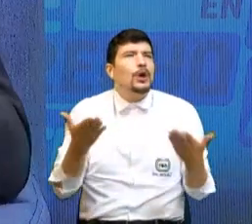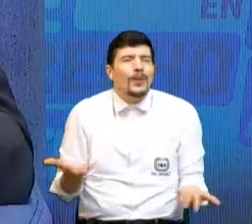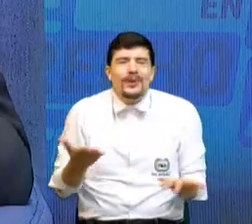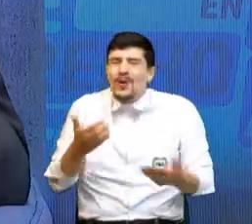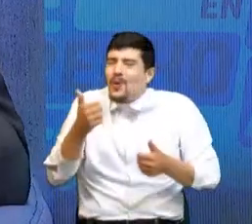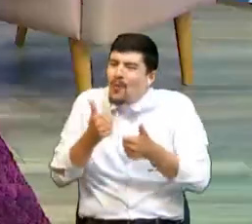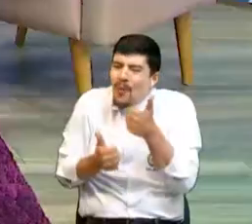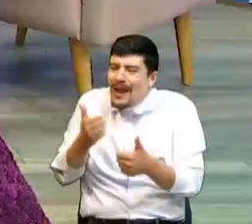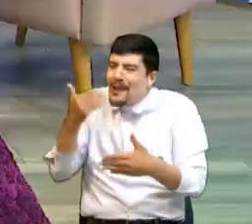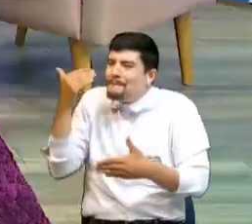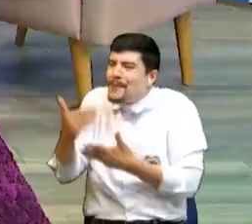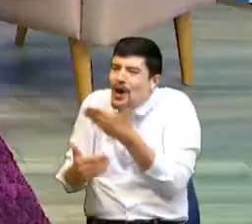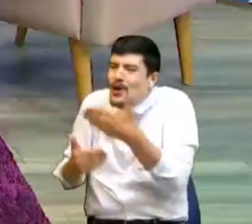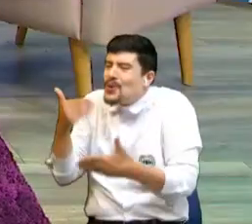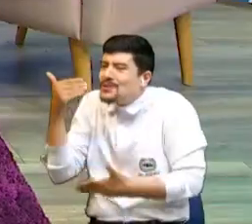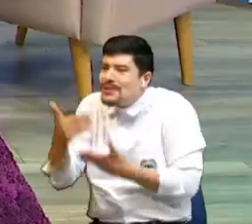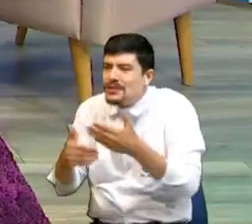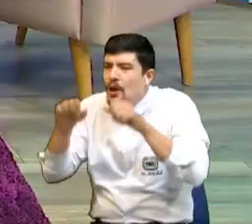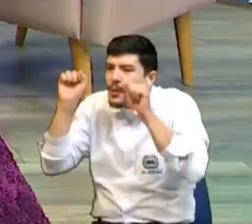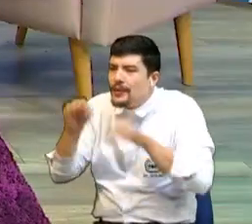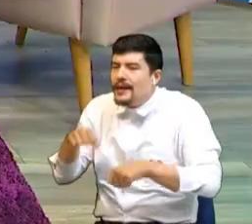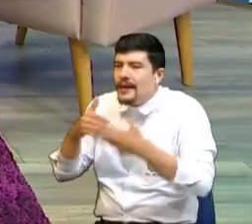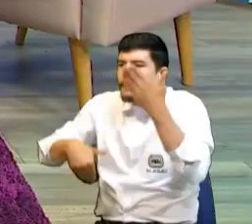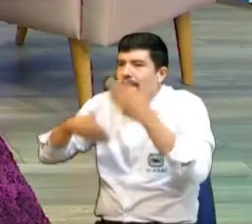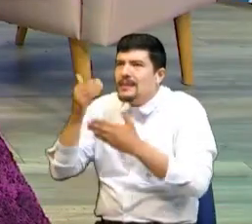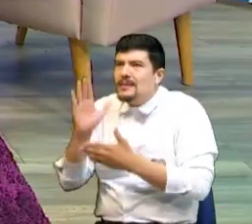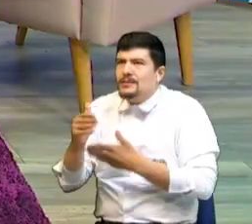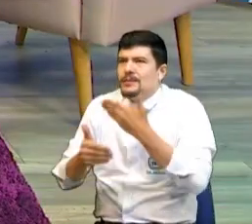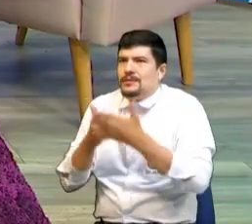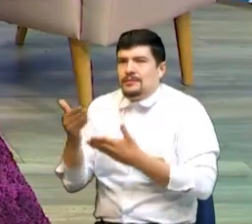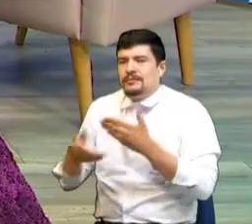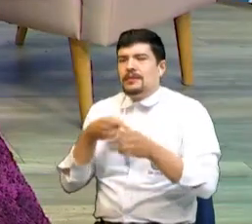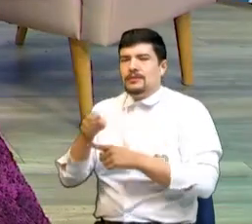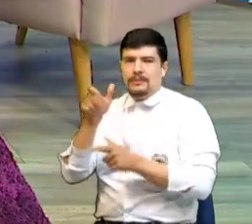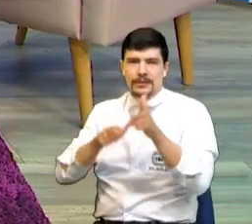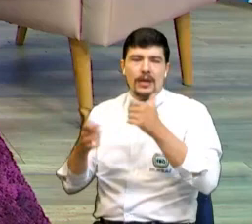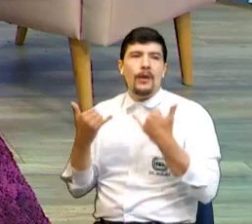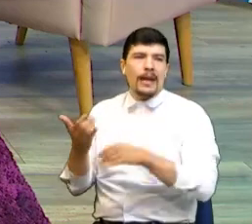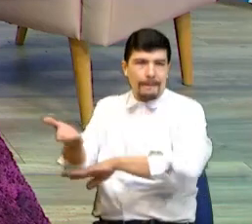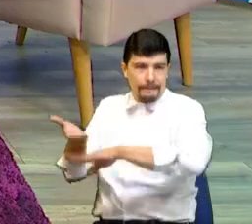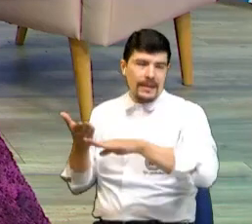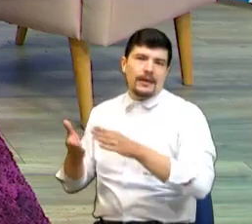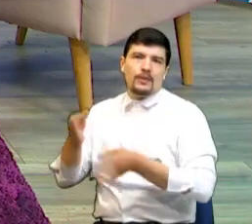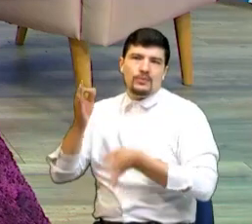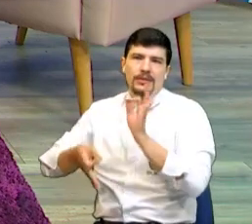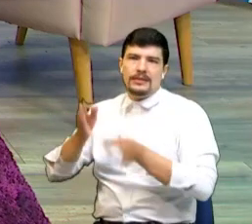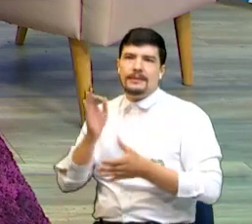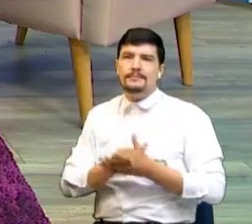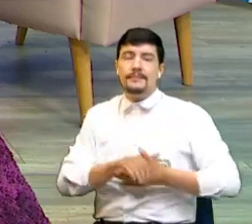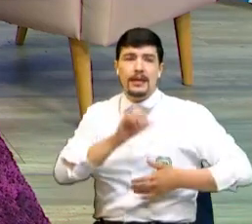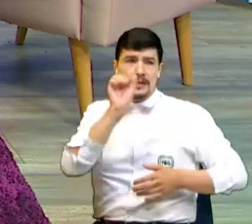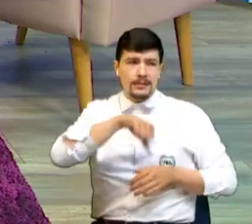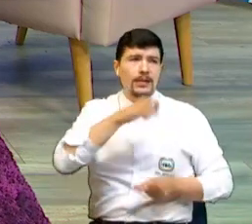¿Cuál es el procedimiento para iniciar esto, por lo cual ellos exigen algún tipo de justicia? Sí, John,